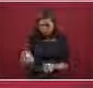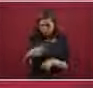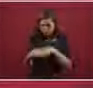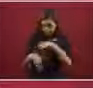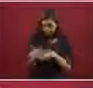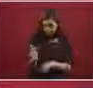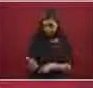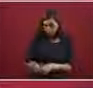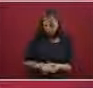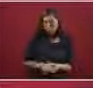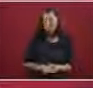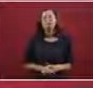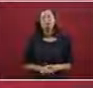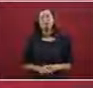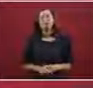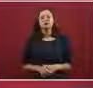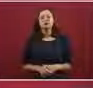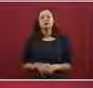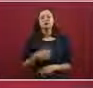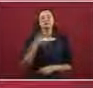es una decisión